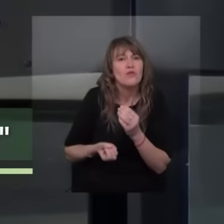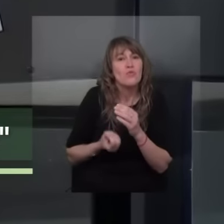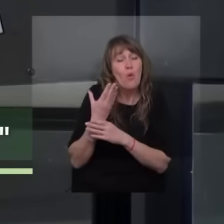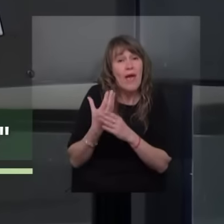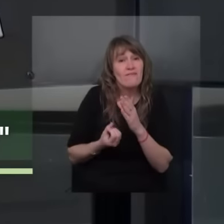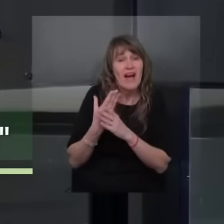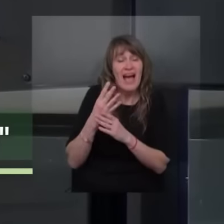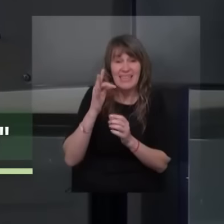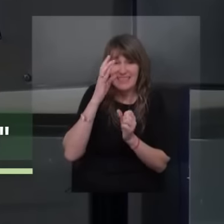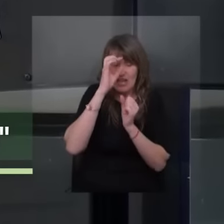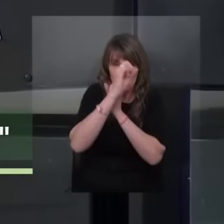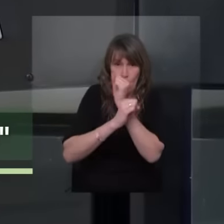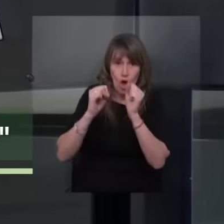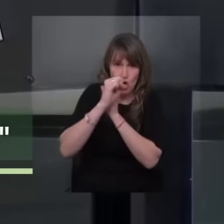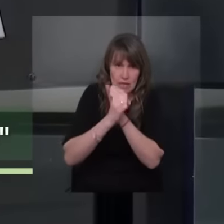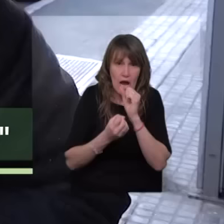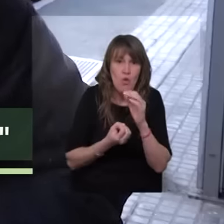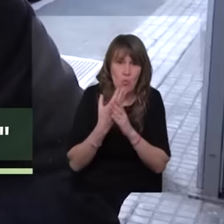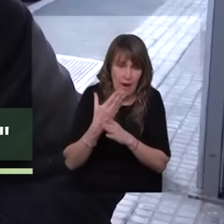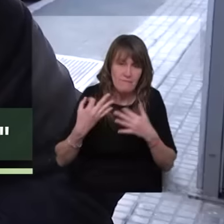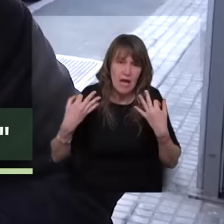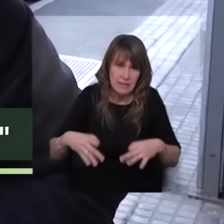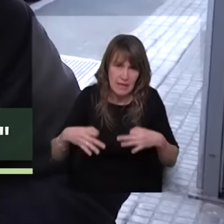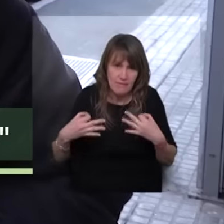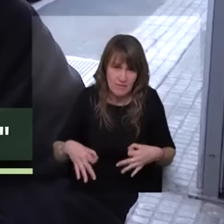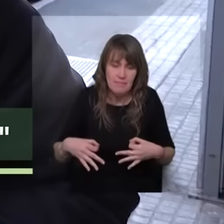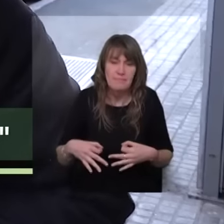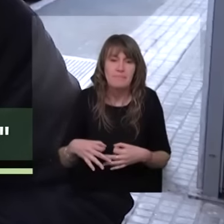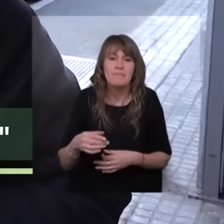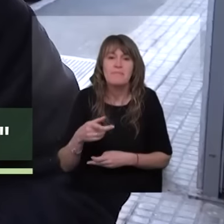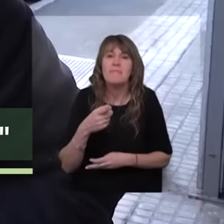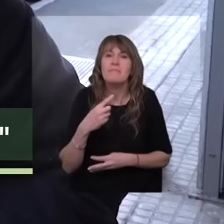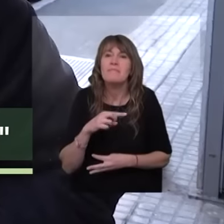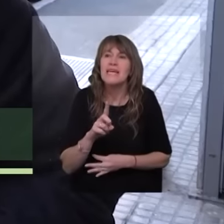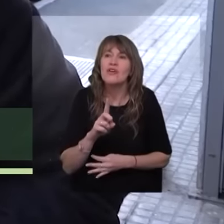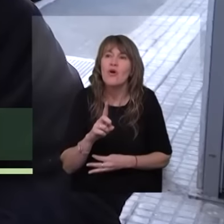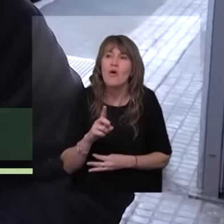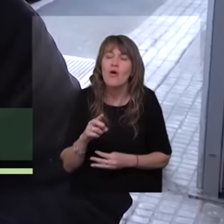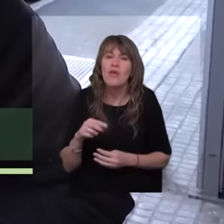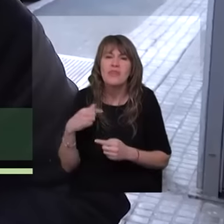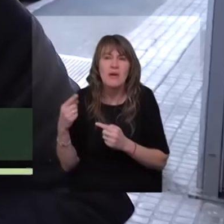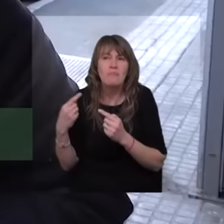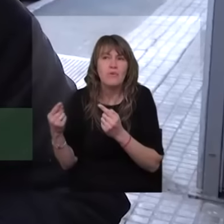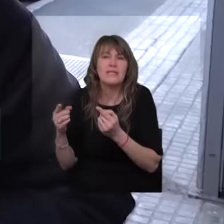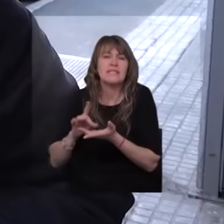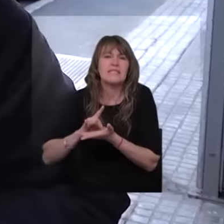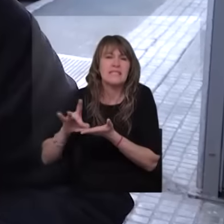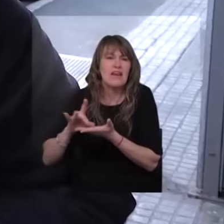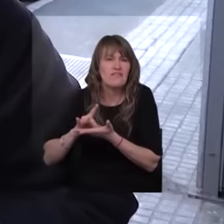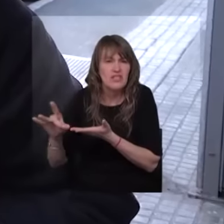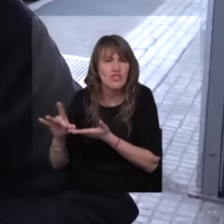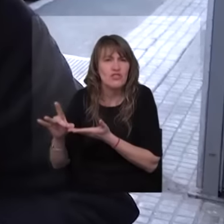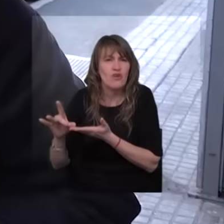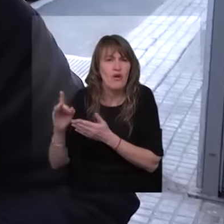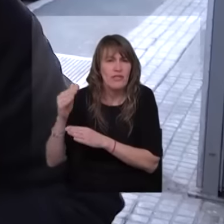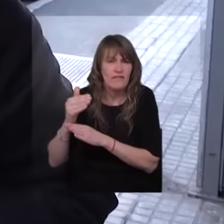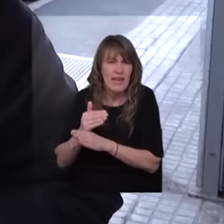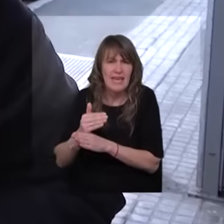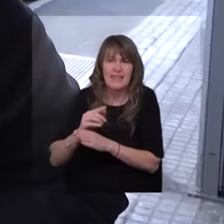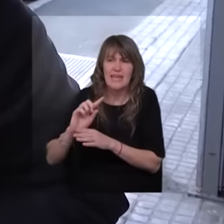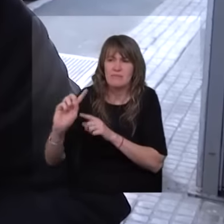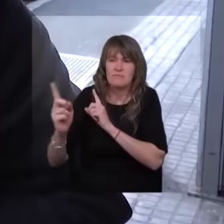que nosa bienvenida per que se ha deteriorado muchísimo lo que es la atención